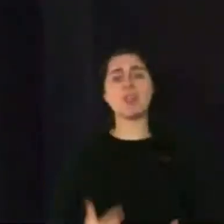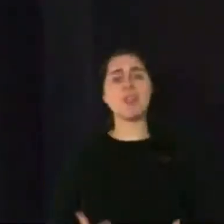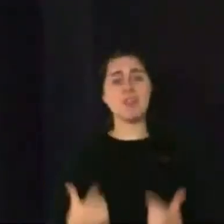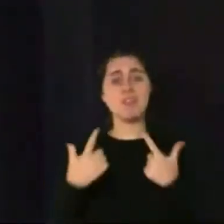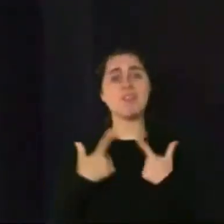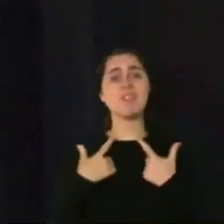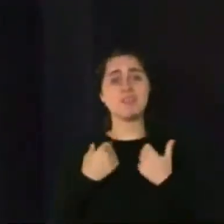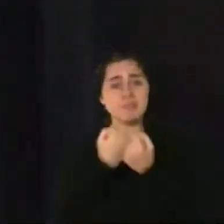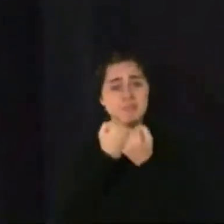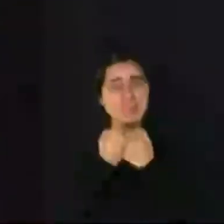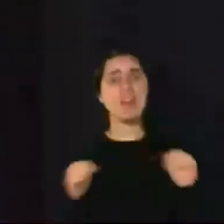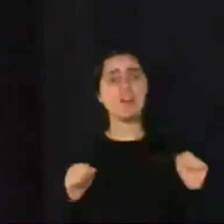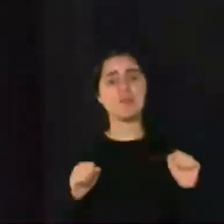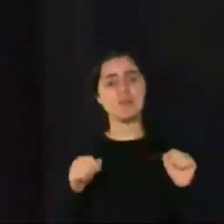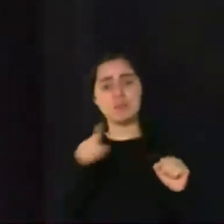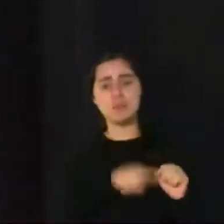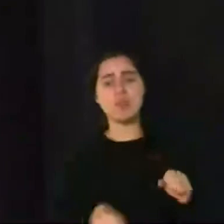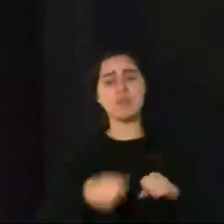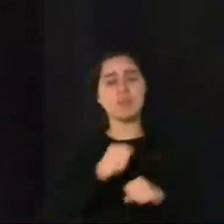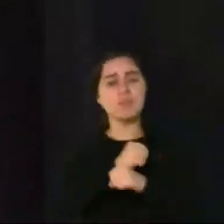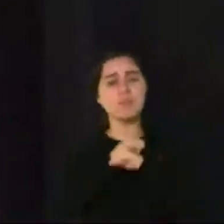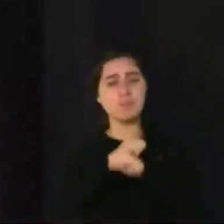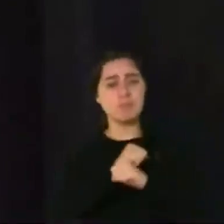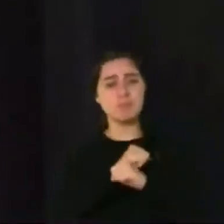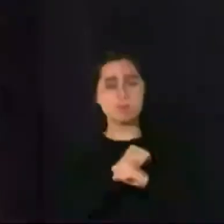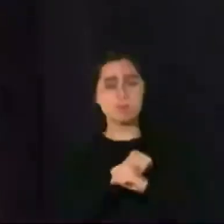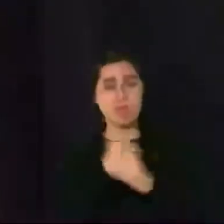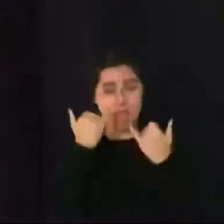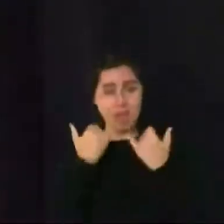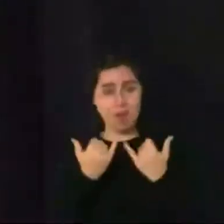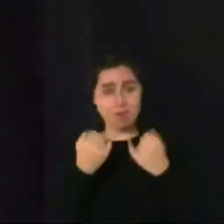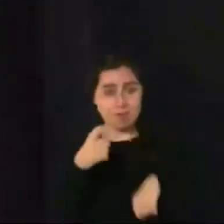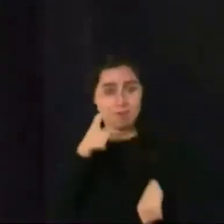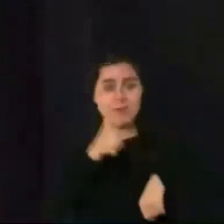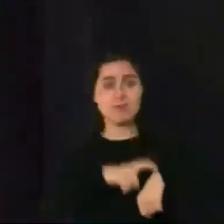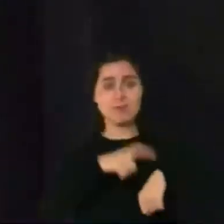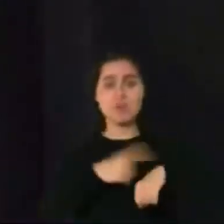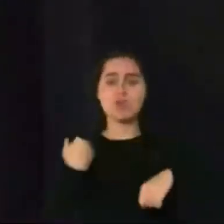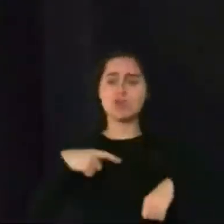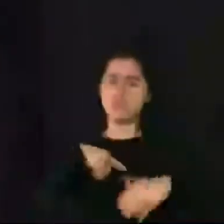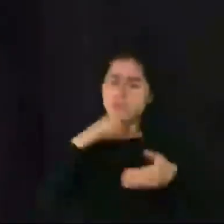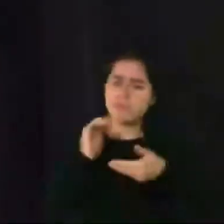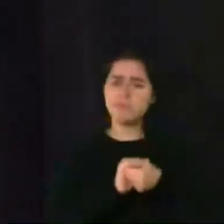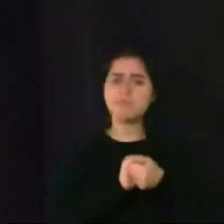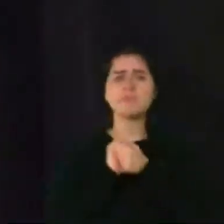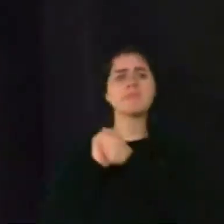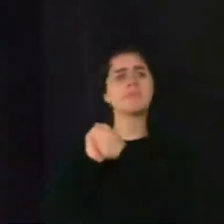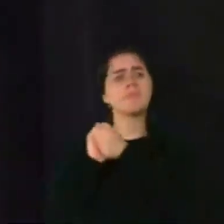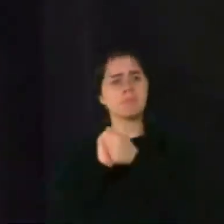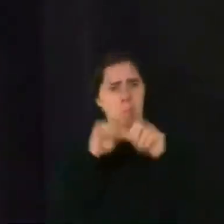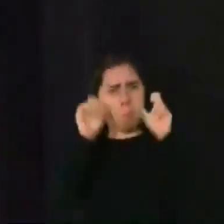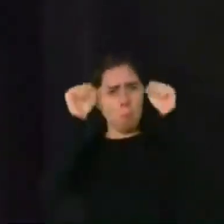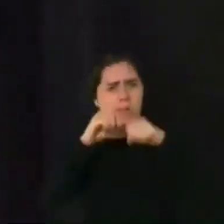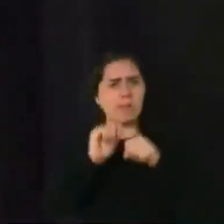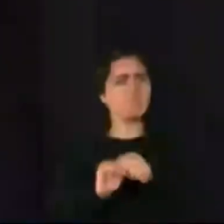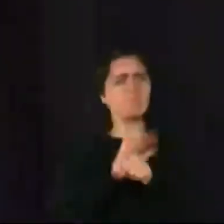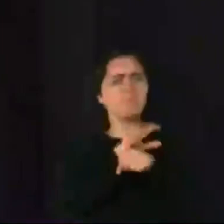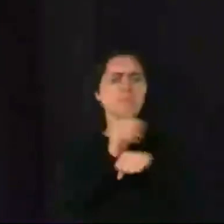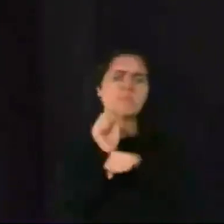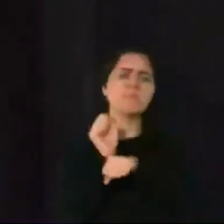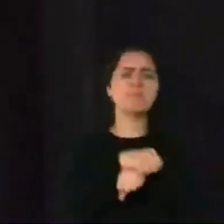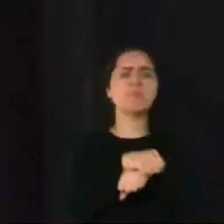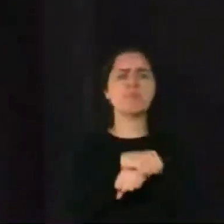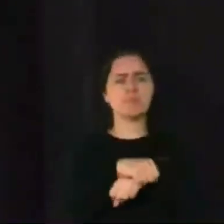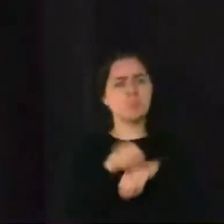mi pueblo. Vamos a unirnos que en esta ocasión, juntos también lo podemos parar. Juntos también